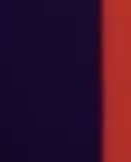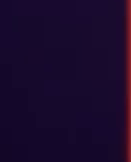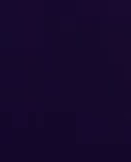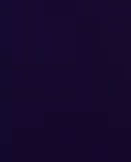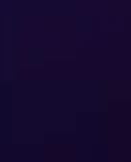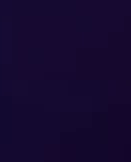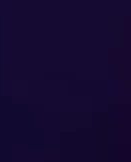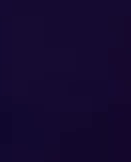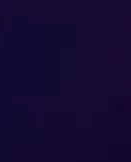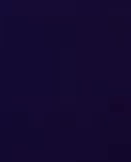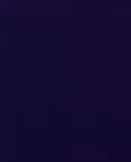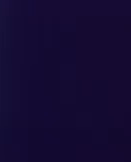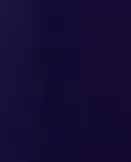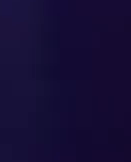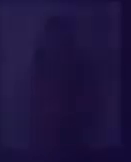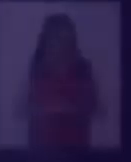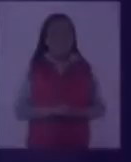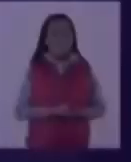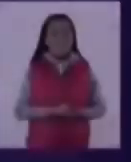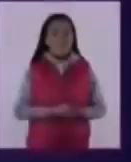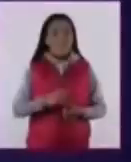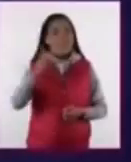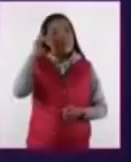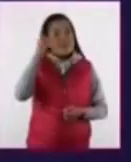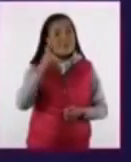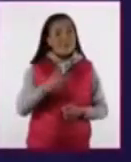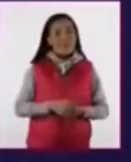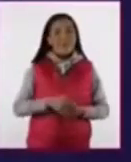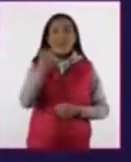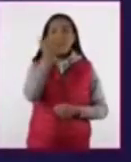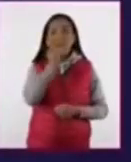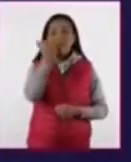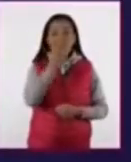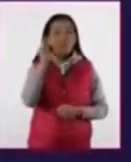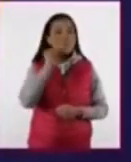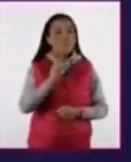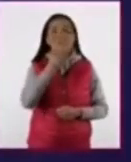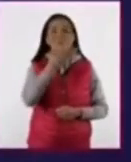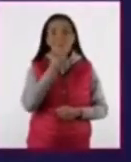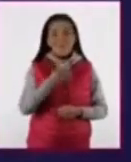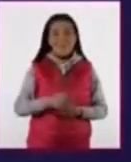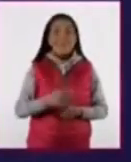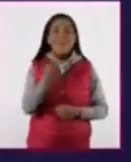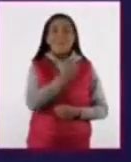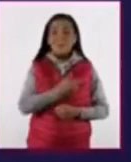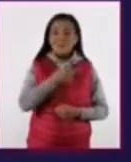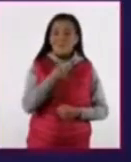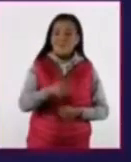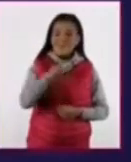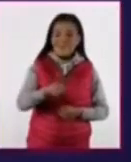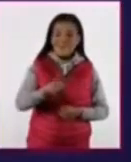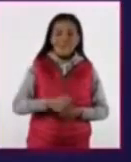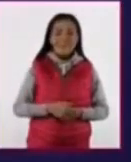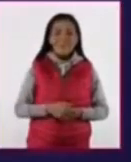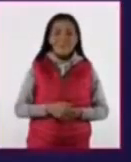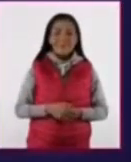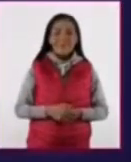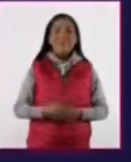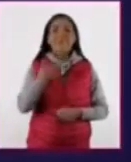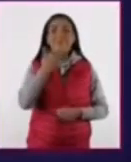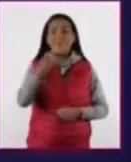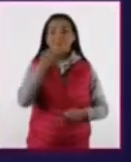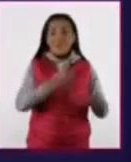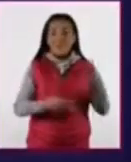¿Qué tal, alumnas y alumnos? Es un gusto saludarlos. Sean bienvenidas y bienvenidos a